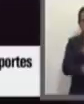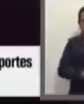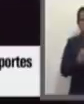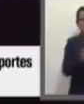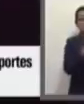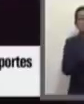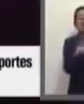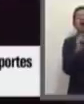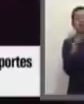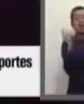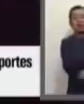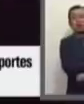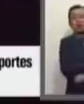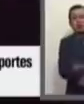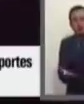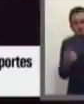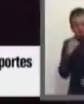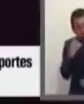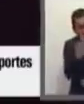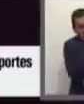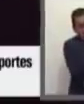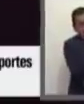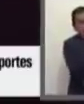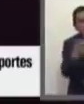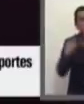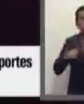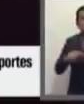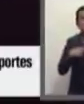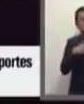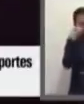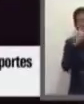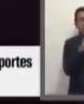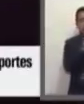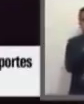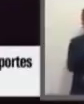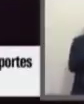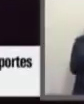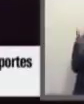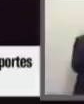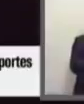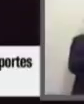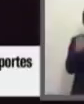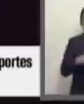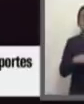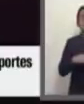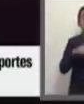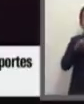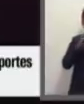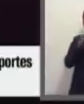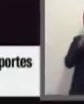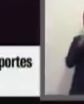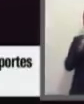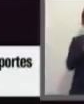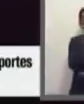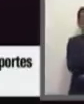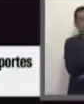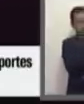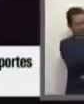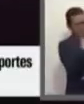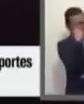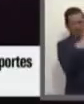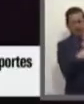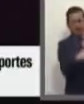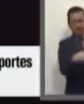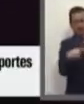qué personajes tan siniestros apoyan el aeropuerto. Ruiz Esparza, la cara de la corrupción, de